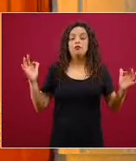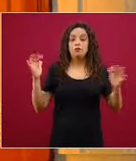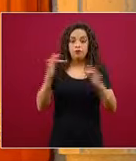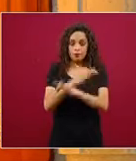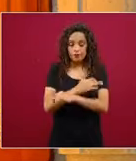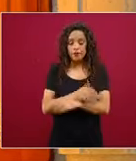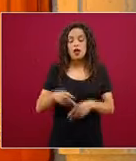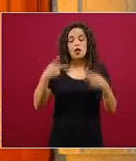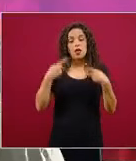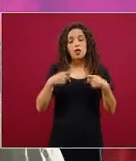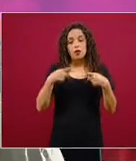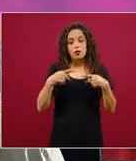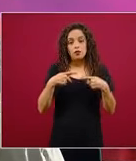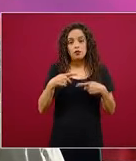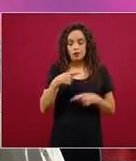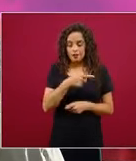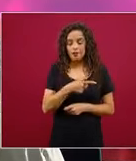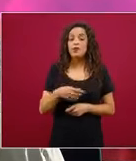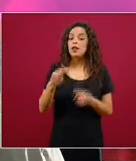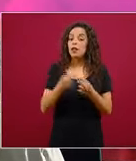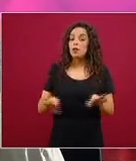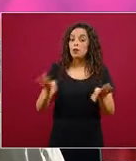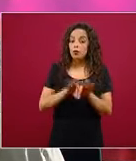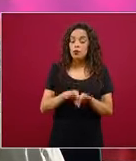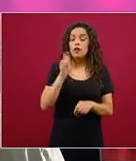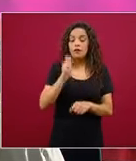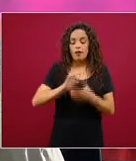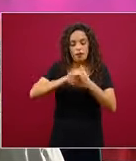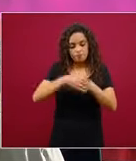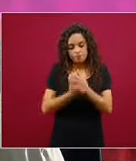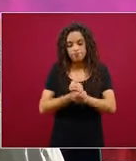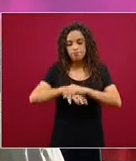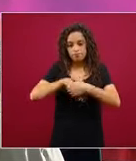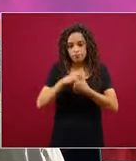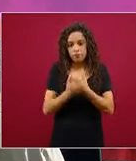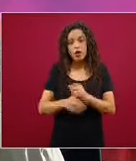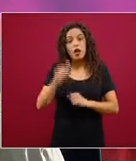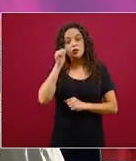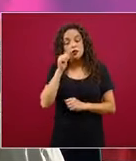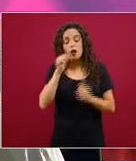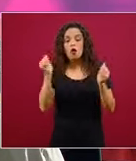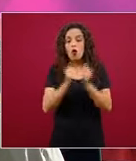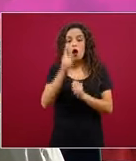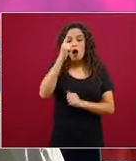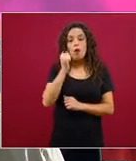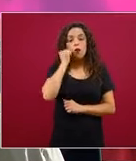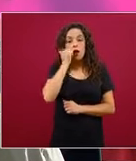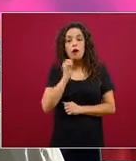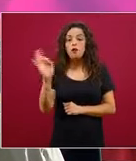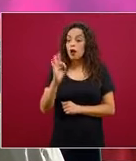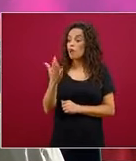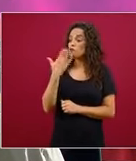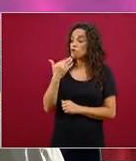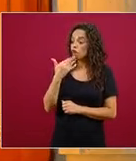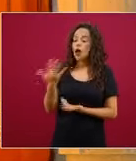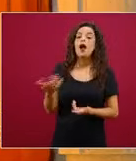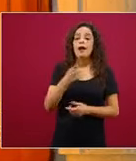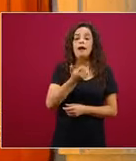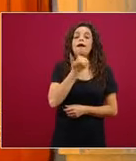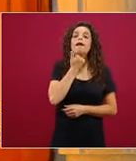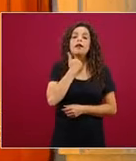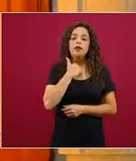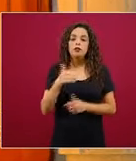manos frecuente, preferentemente y siempre con agua y jabón, si no se tiene a la mano, utilizar el alcohol gel con